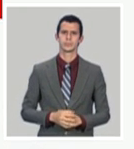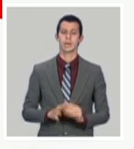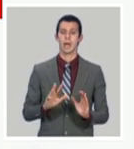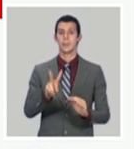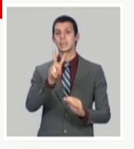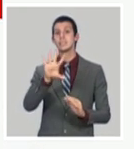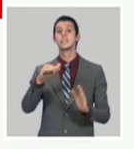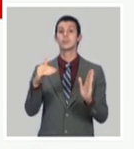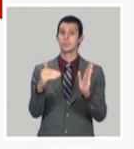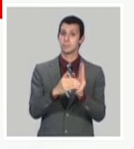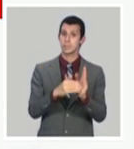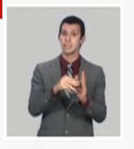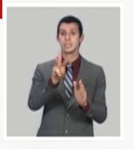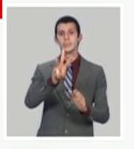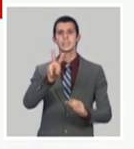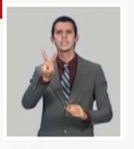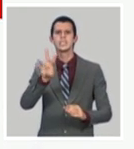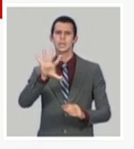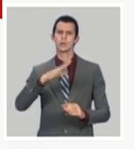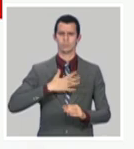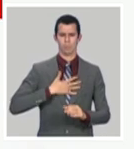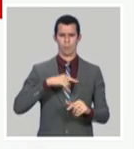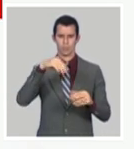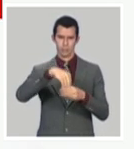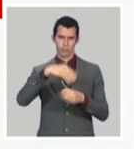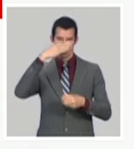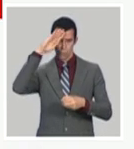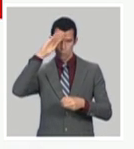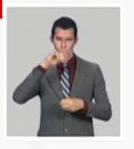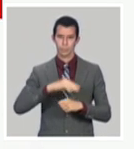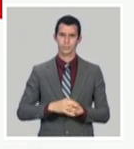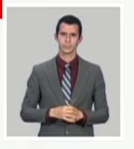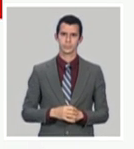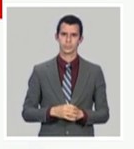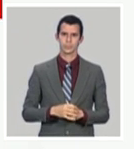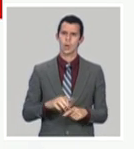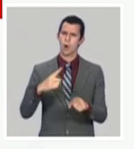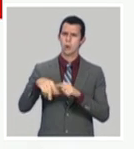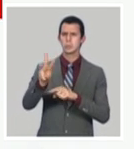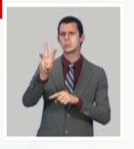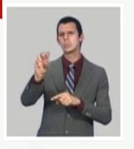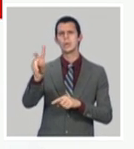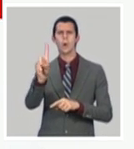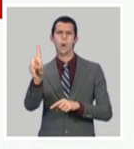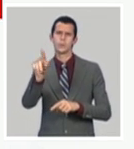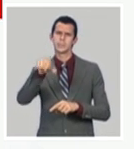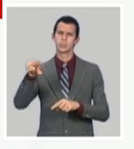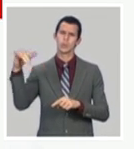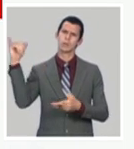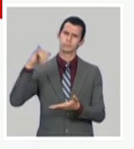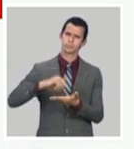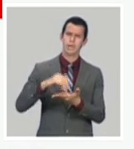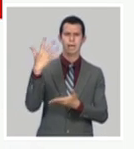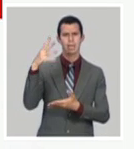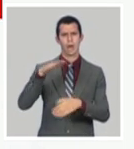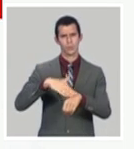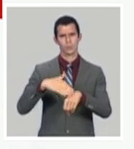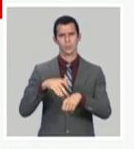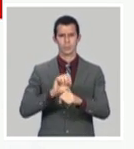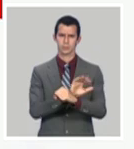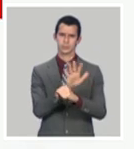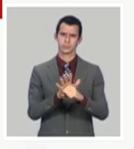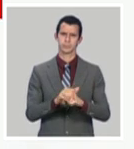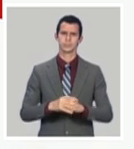25.325 fueron autóctonos, solo 300 fueron casos importados, 311 casos importados. Lo que constata un